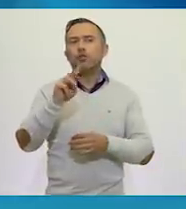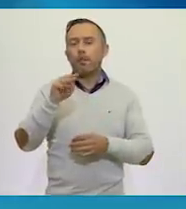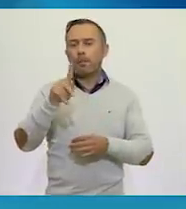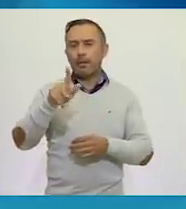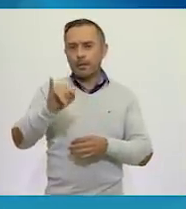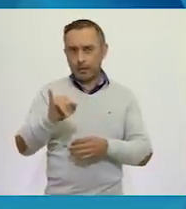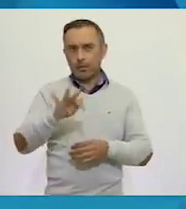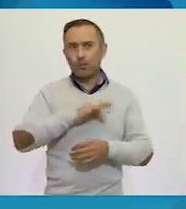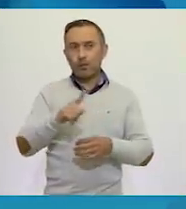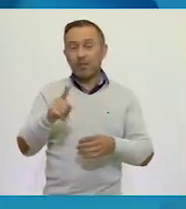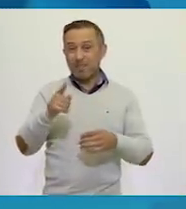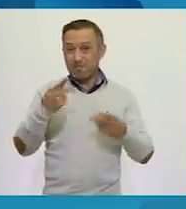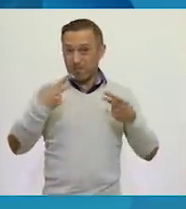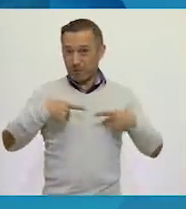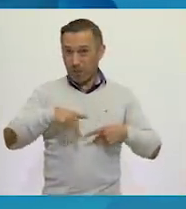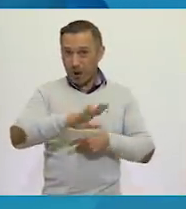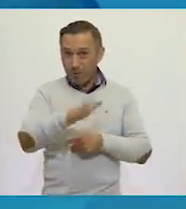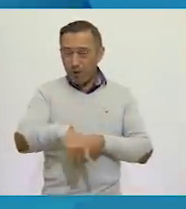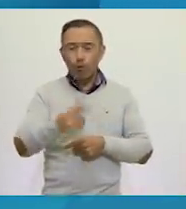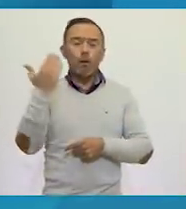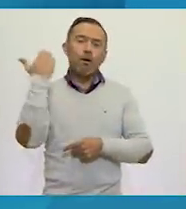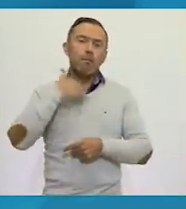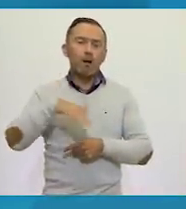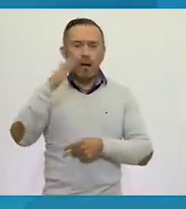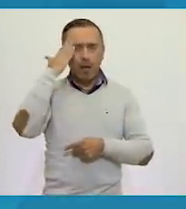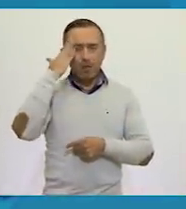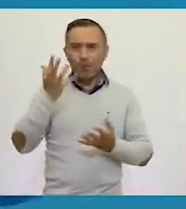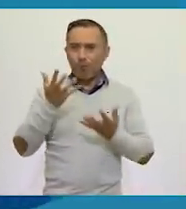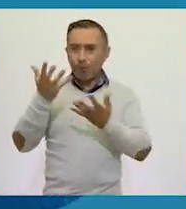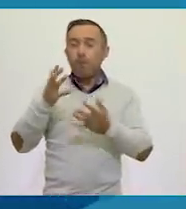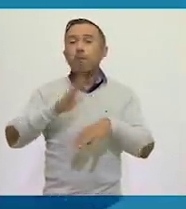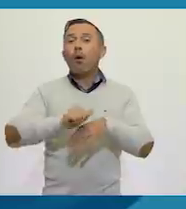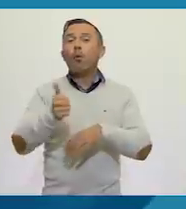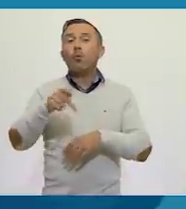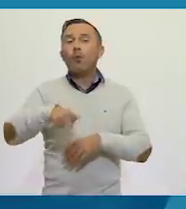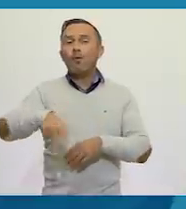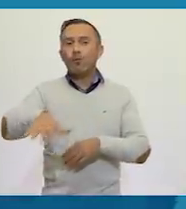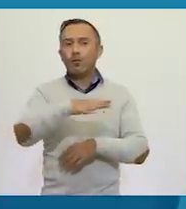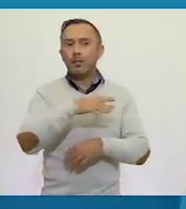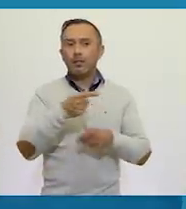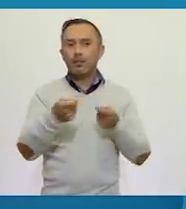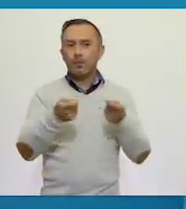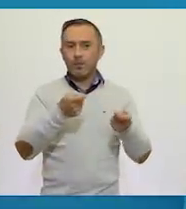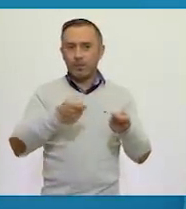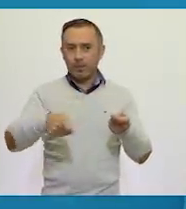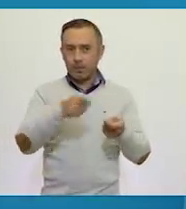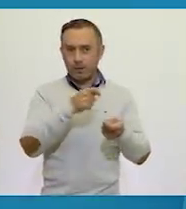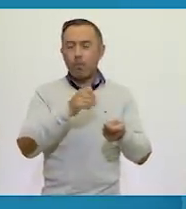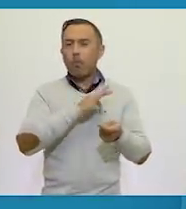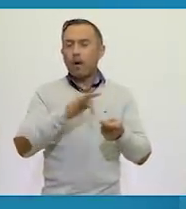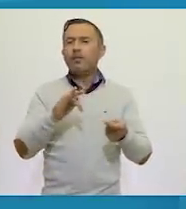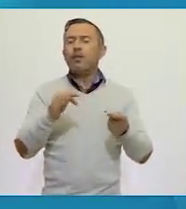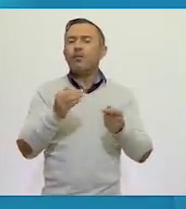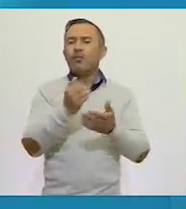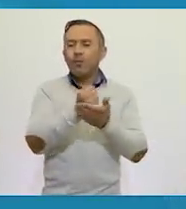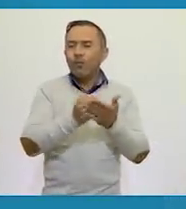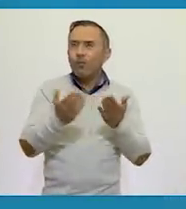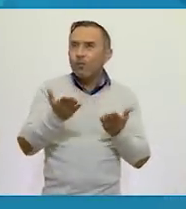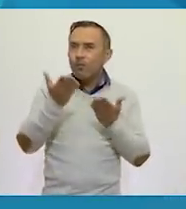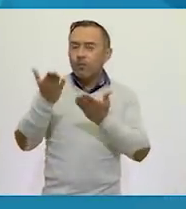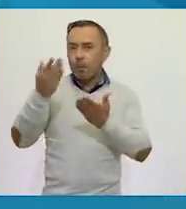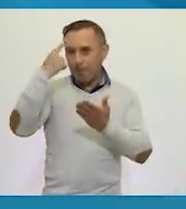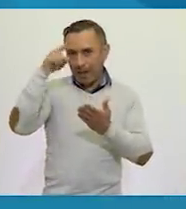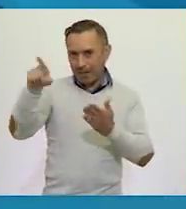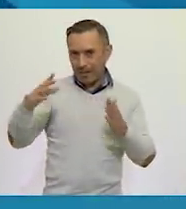las cabezas de los prisioneros muertos. El dominio sobre otros pueblos y ciudades mediante la guerra pudo asegurar los tributos y riquezas para